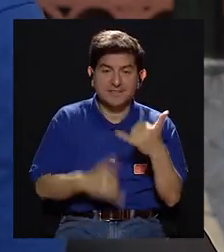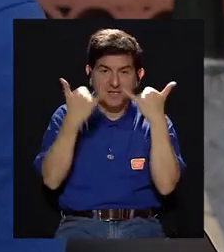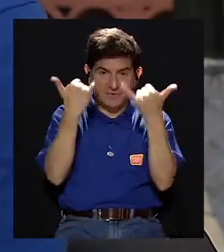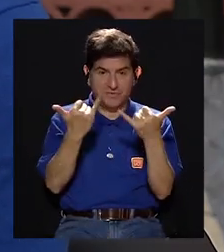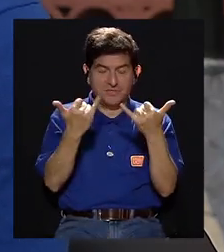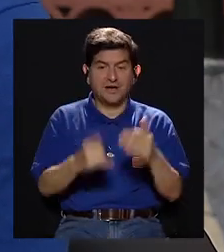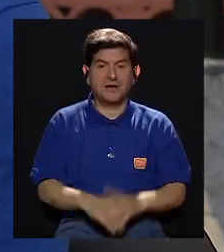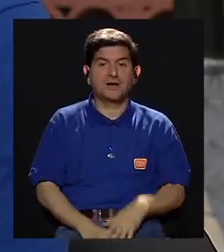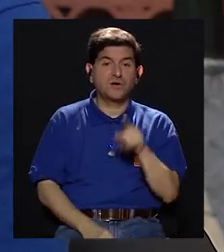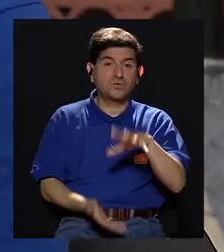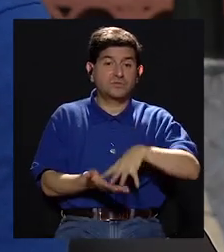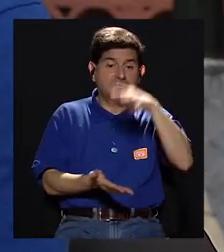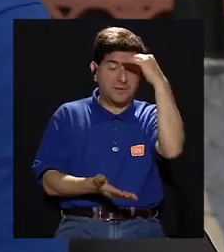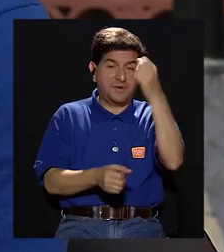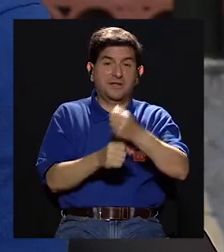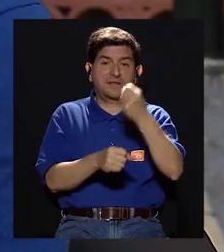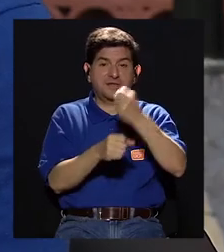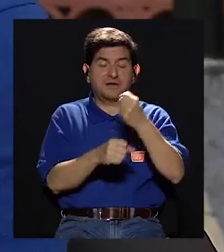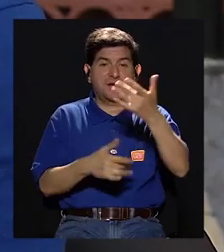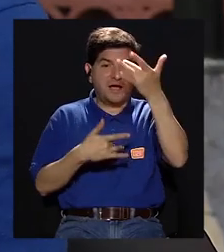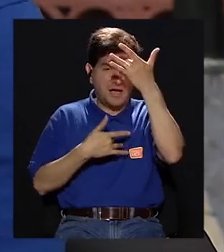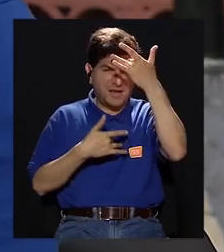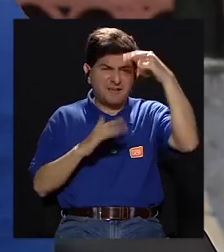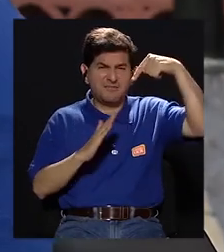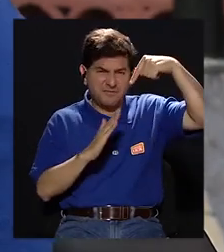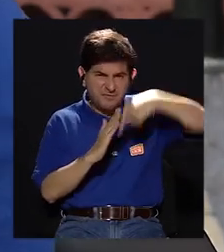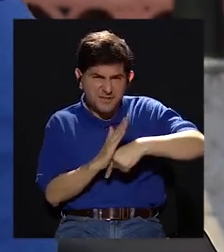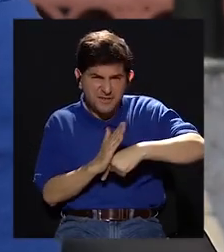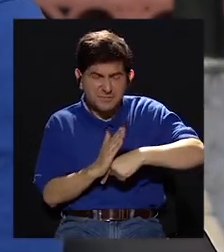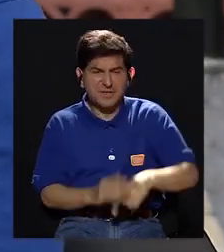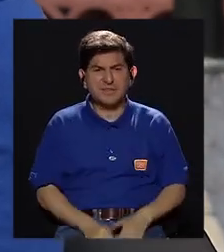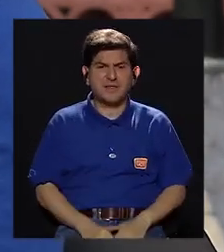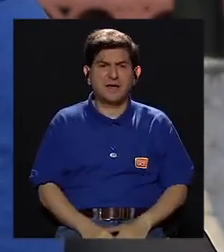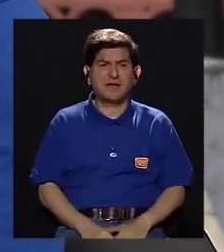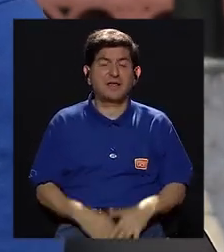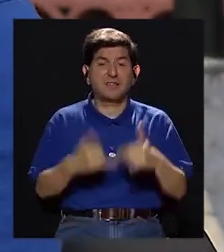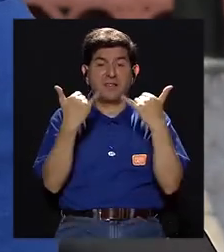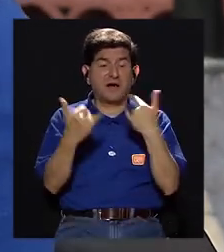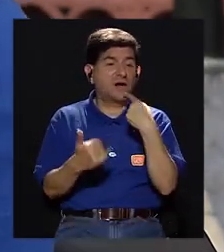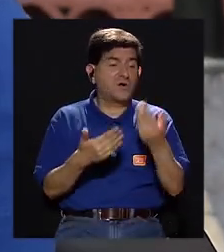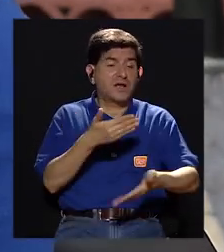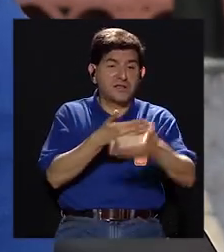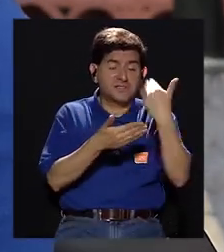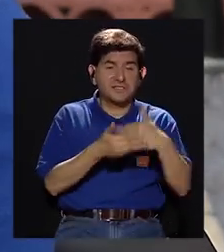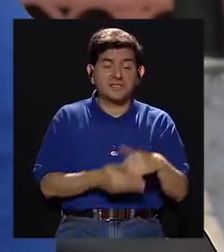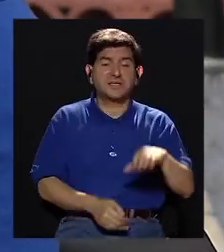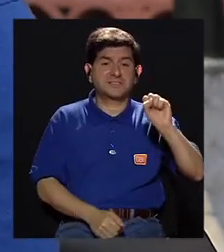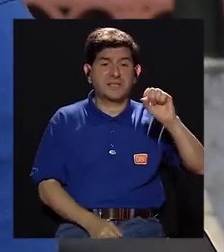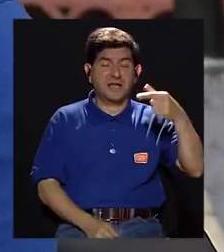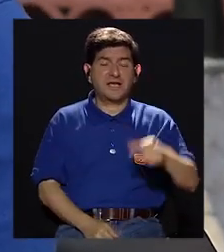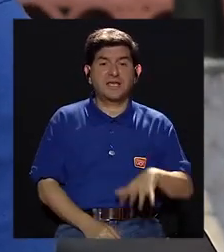tercero, ya aprendes a trabajar ya en enfermedades graves, a tratar ahora, como estaba diciendo Saraí, ya 500 personas en